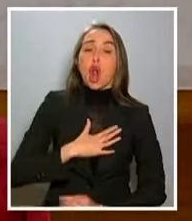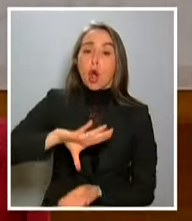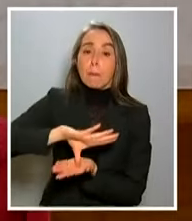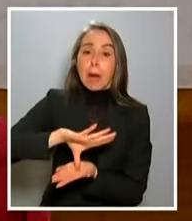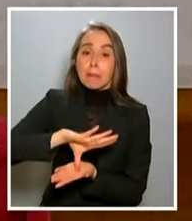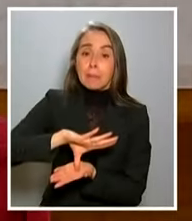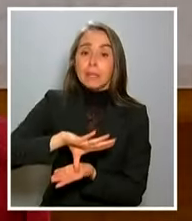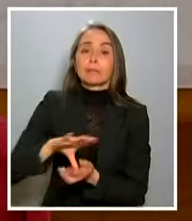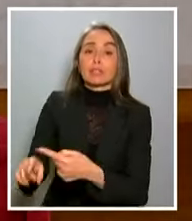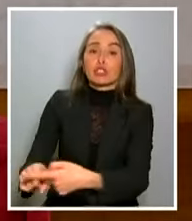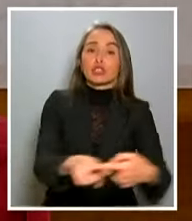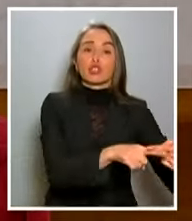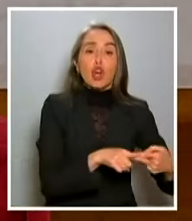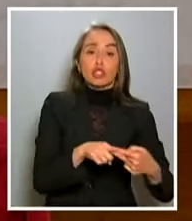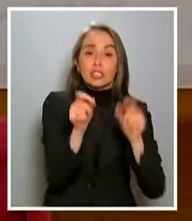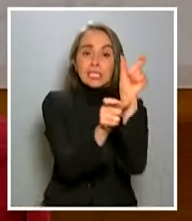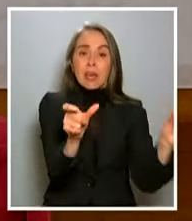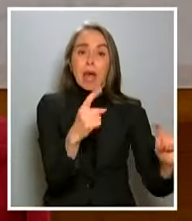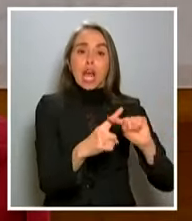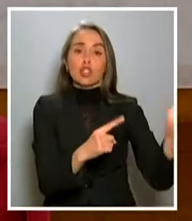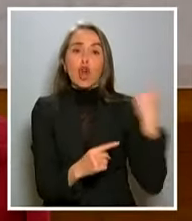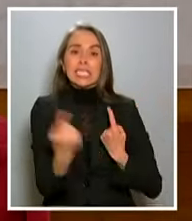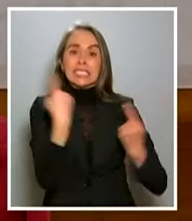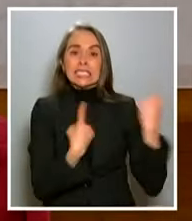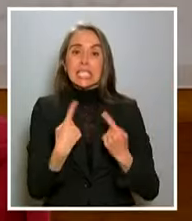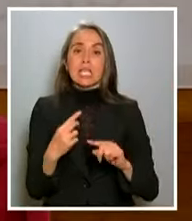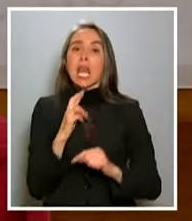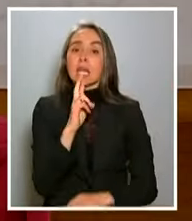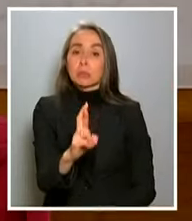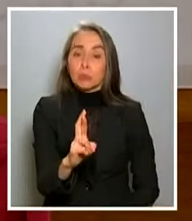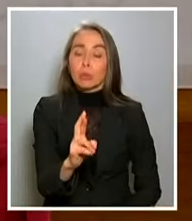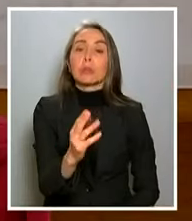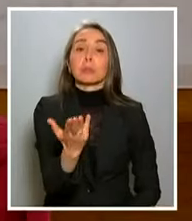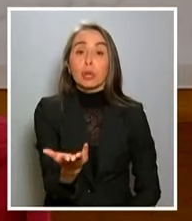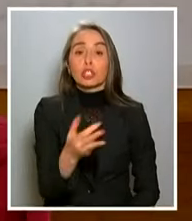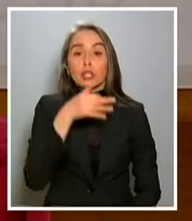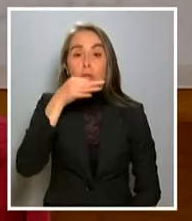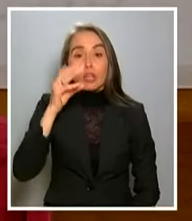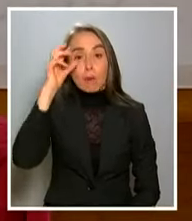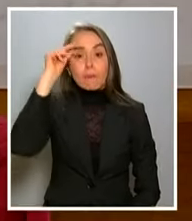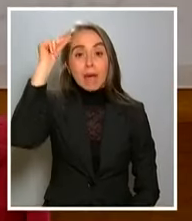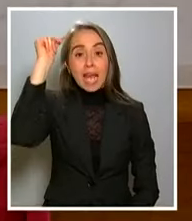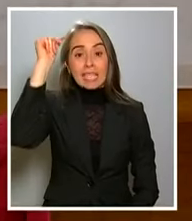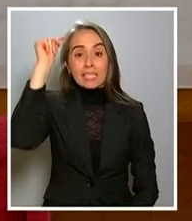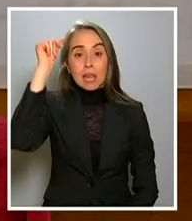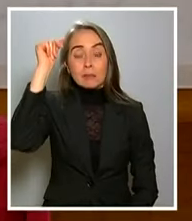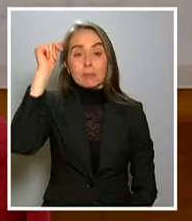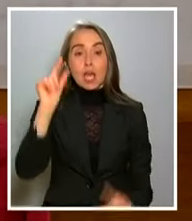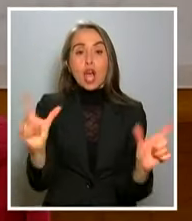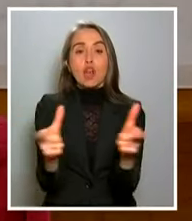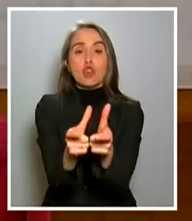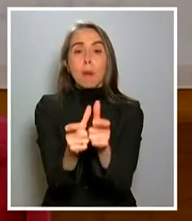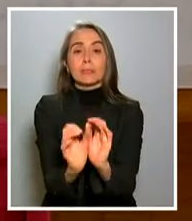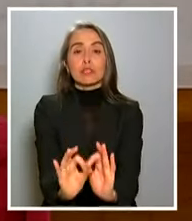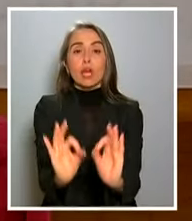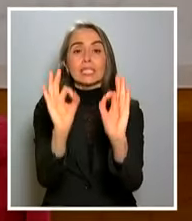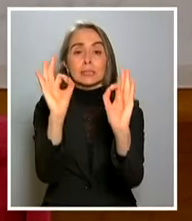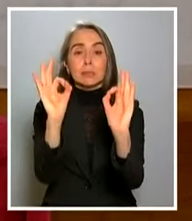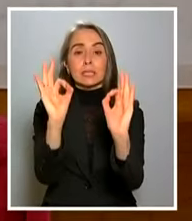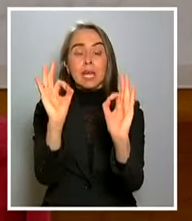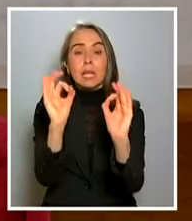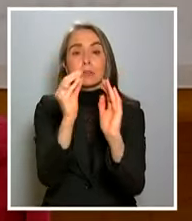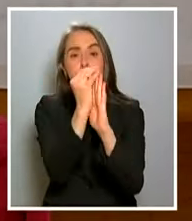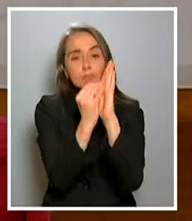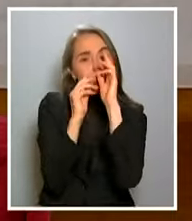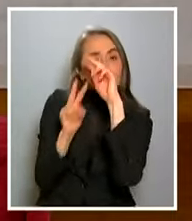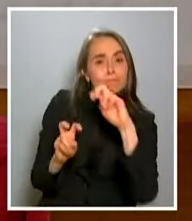del cual la sociedad exige respuestas. Con este fin, anuncio la creación de la Comisión Especial para